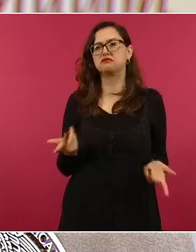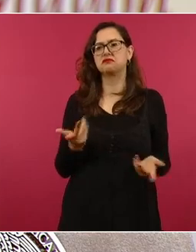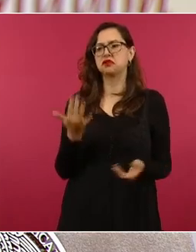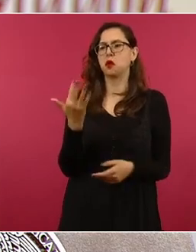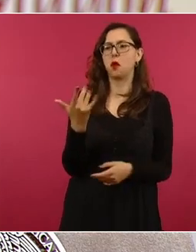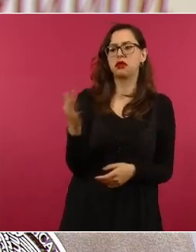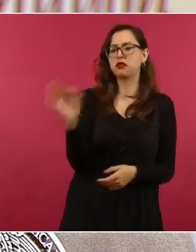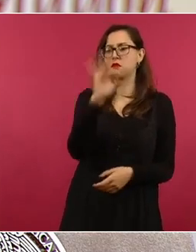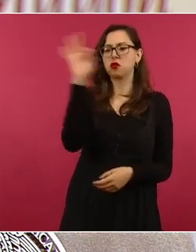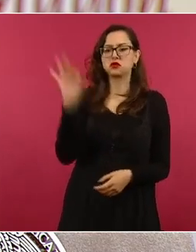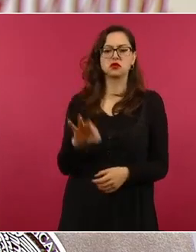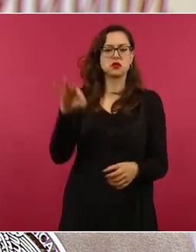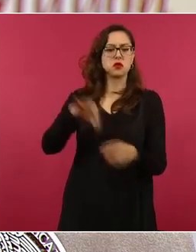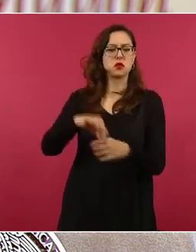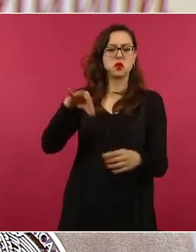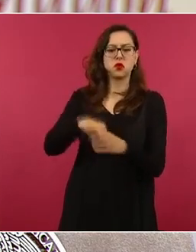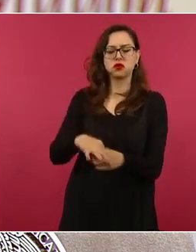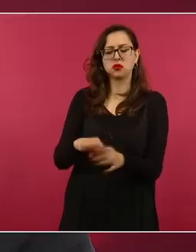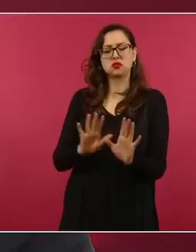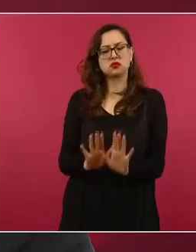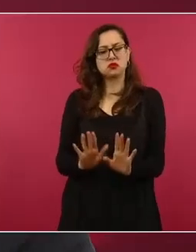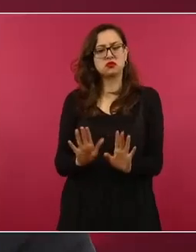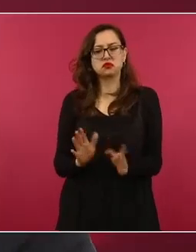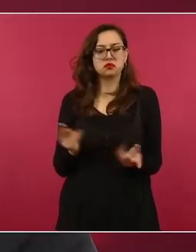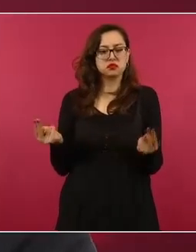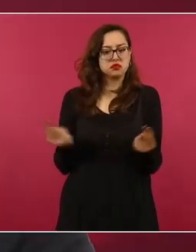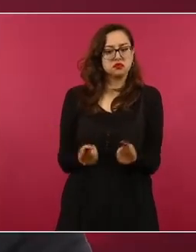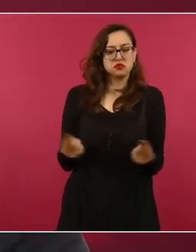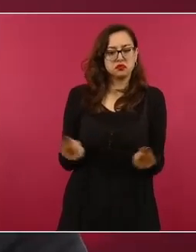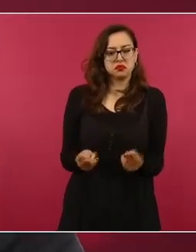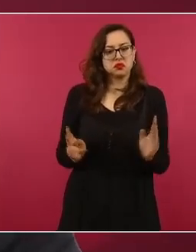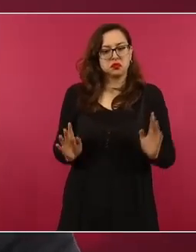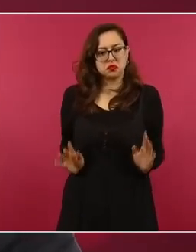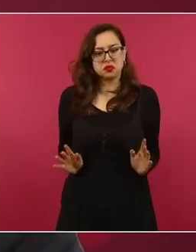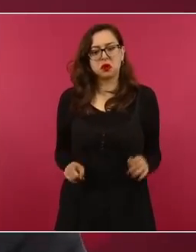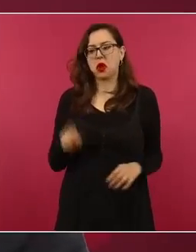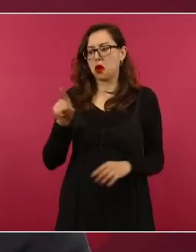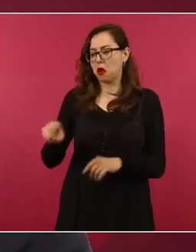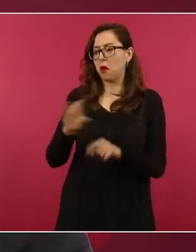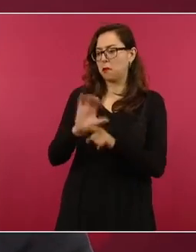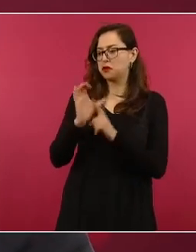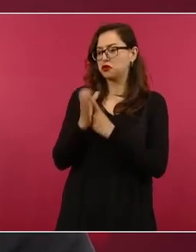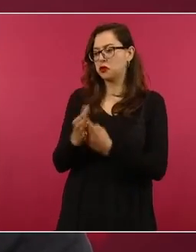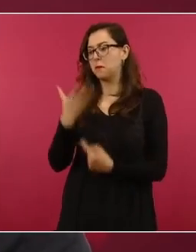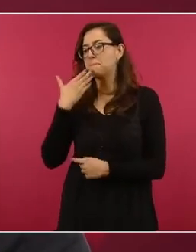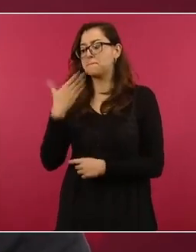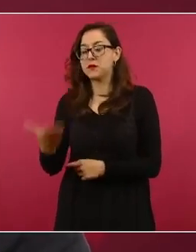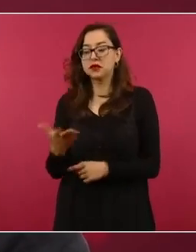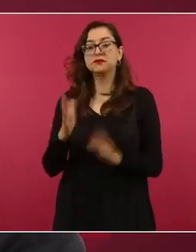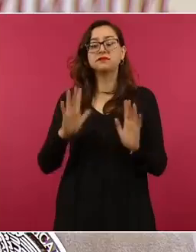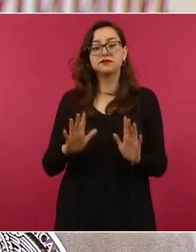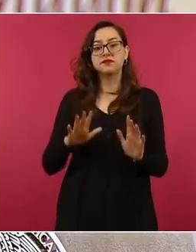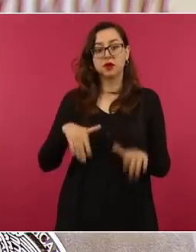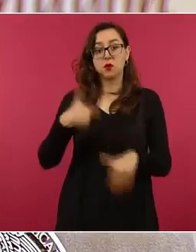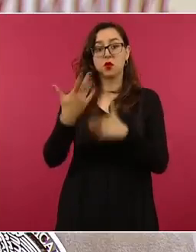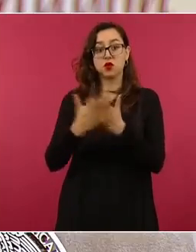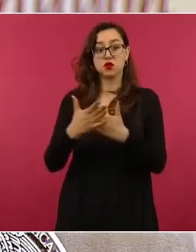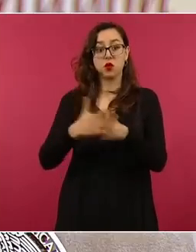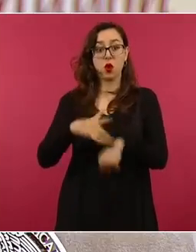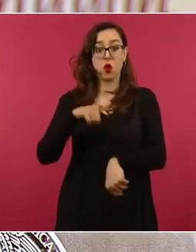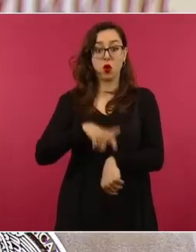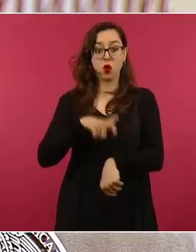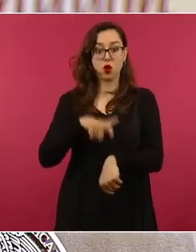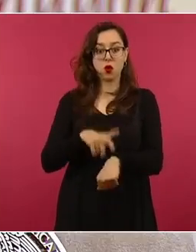salió la votación con esa mayoría. Y bueno, adicionalmente el horario que prevalecerá es el que